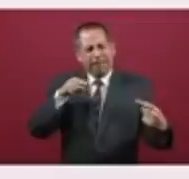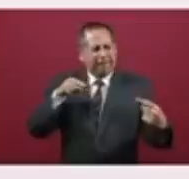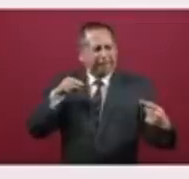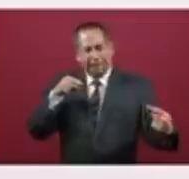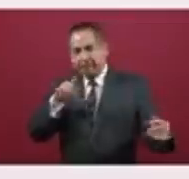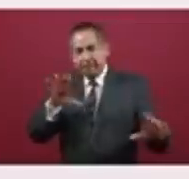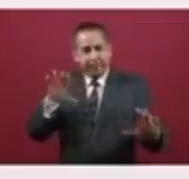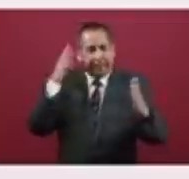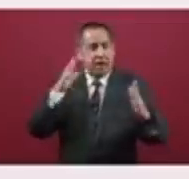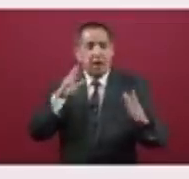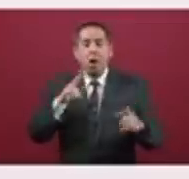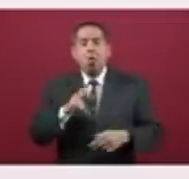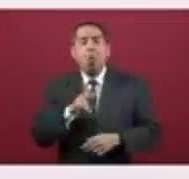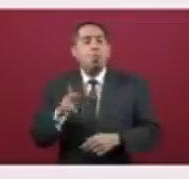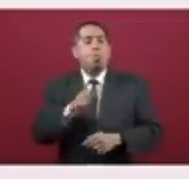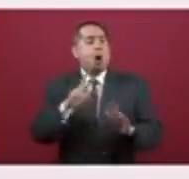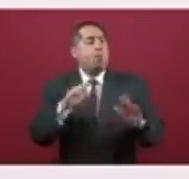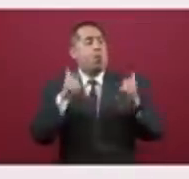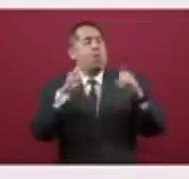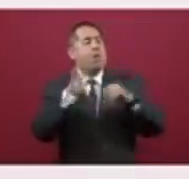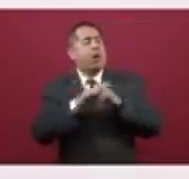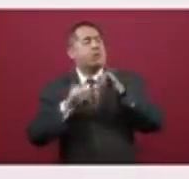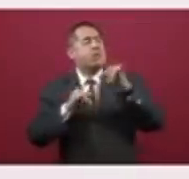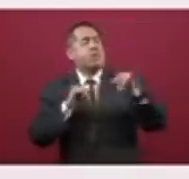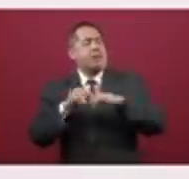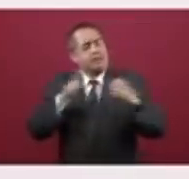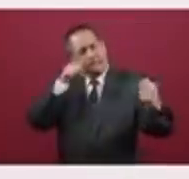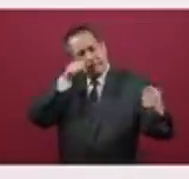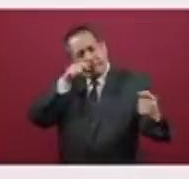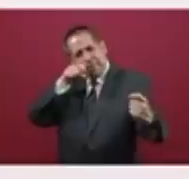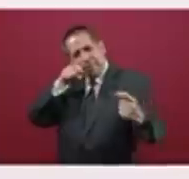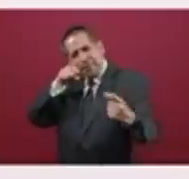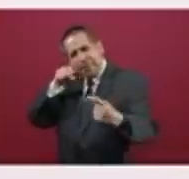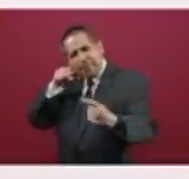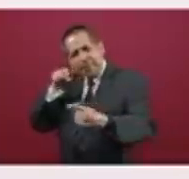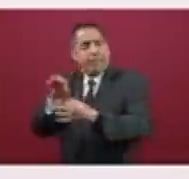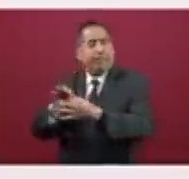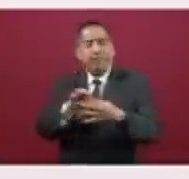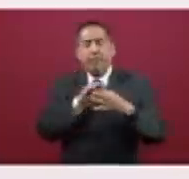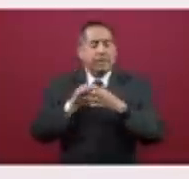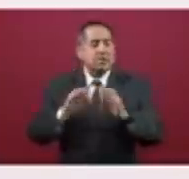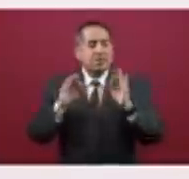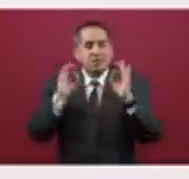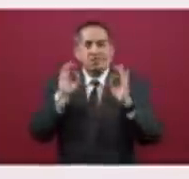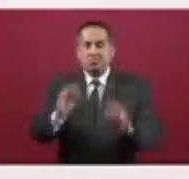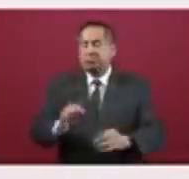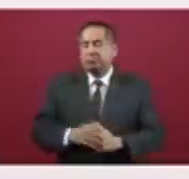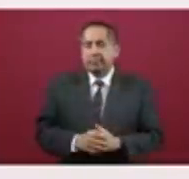y marginados del país la contraprestación